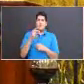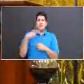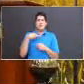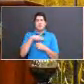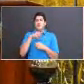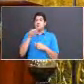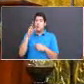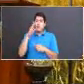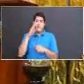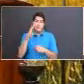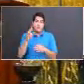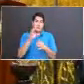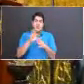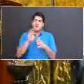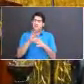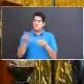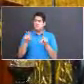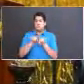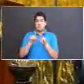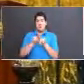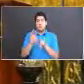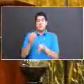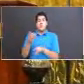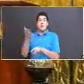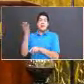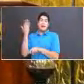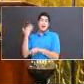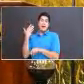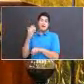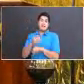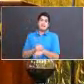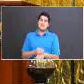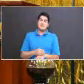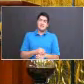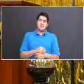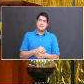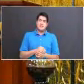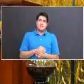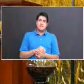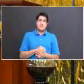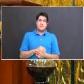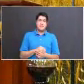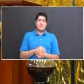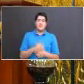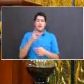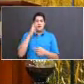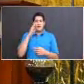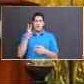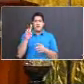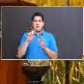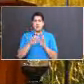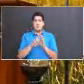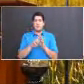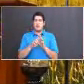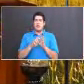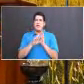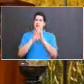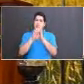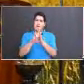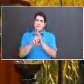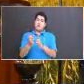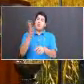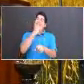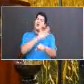las cosas de la misma manera como las percibíamos con anterioridad. Digamos, antes nos parecía